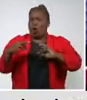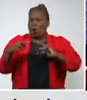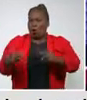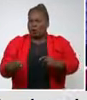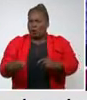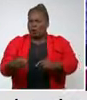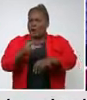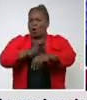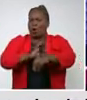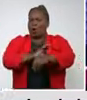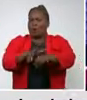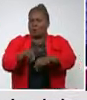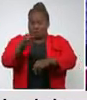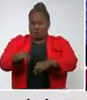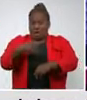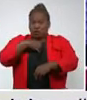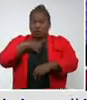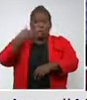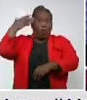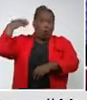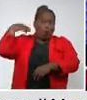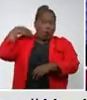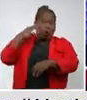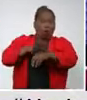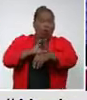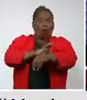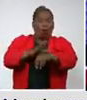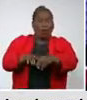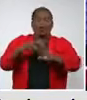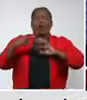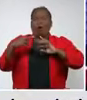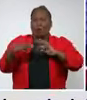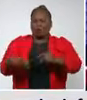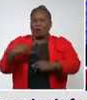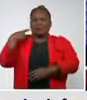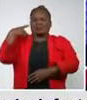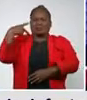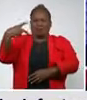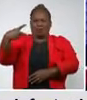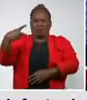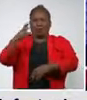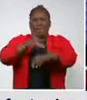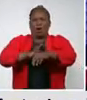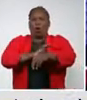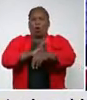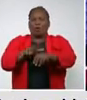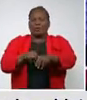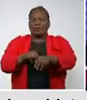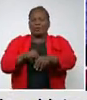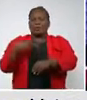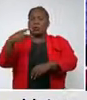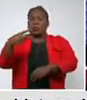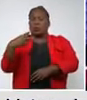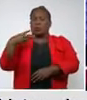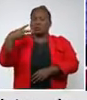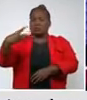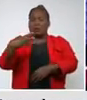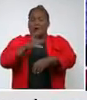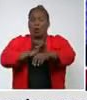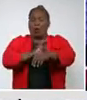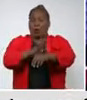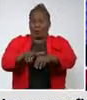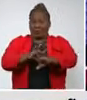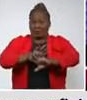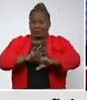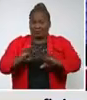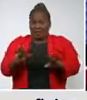sea, quiénes vuelven a ser diagnosticados, quiénes se enferman por una segunda o una tercera vez, porque también ha sido una duda de la población. Si una vez que usted